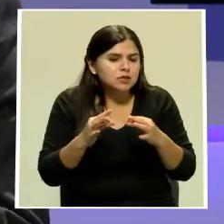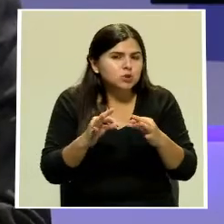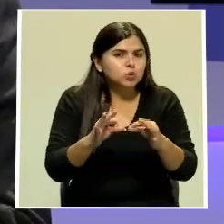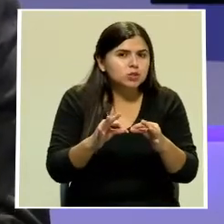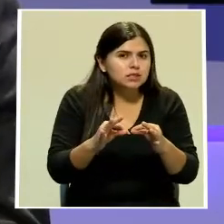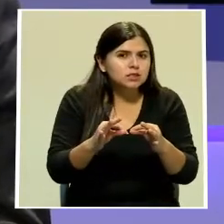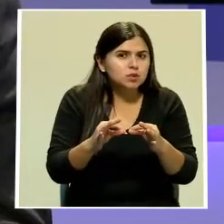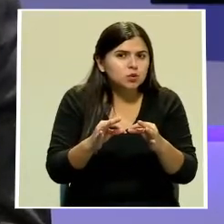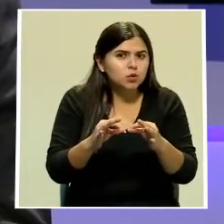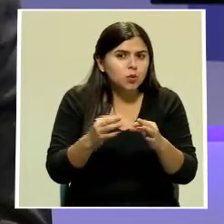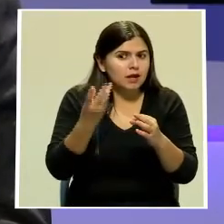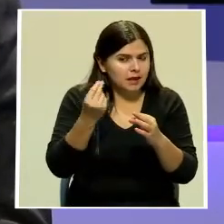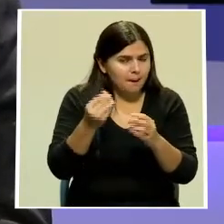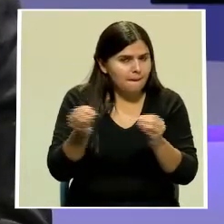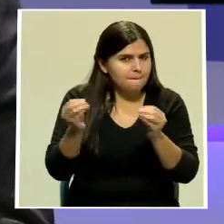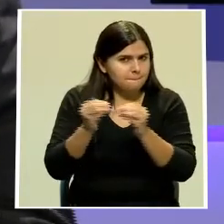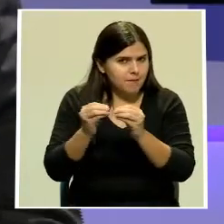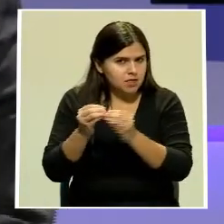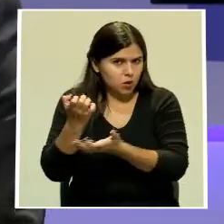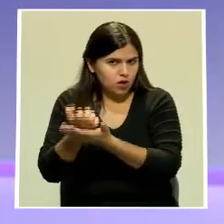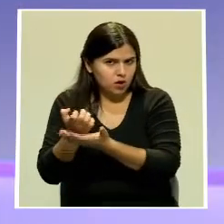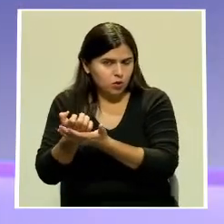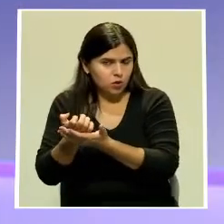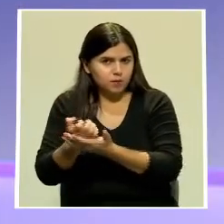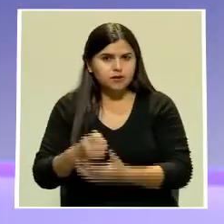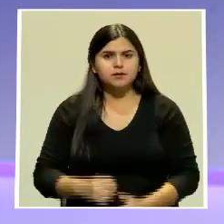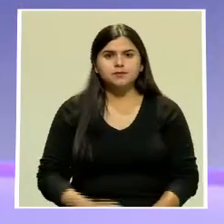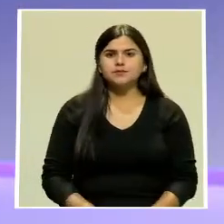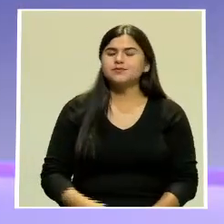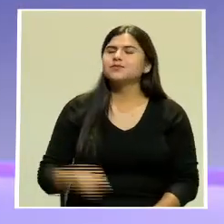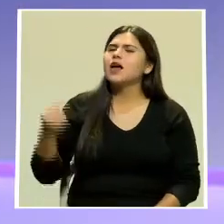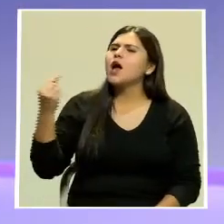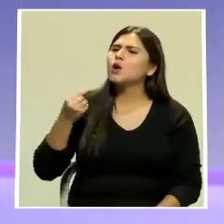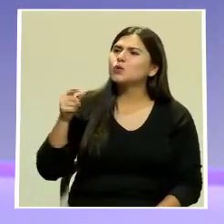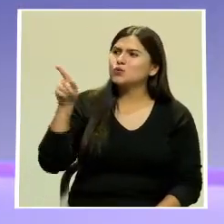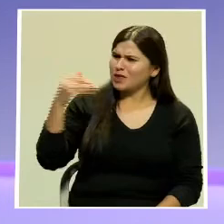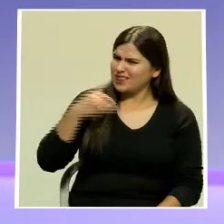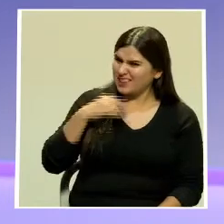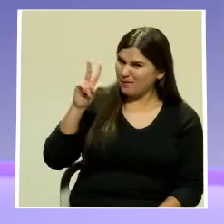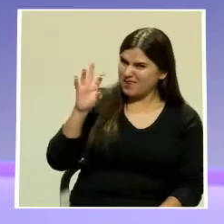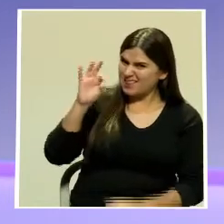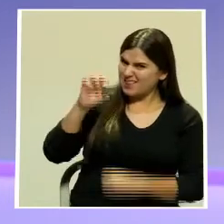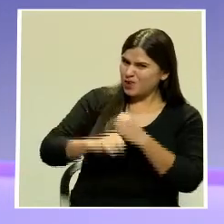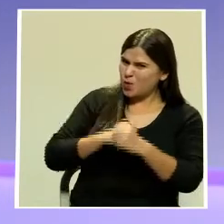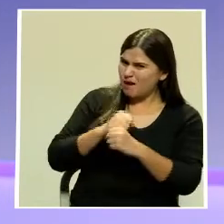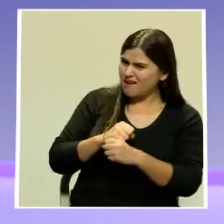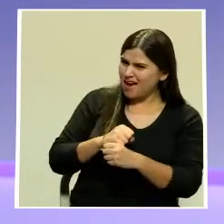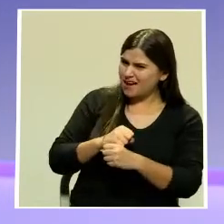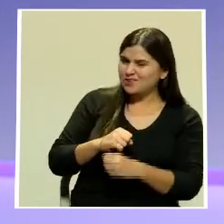generar mayor condición y dinamismo a esta región. Don Gustavo, usted tiene 29 años, Sí. si no estoy mal.